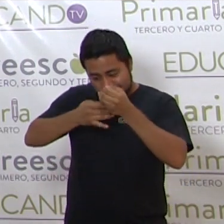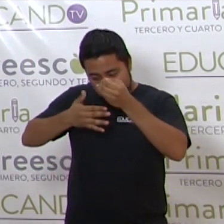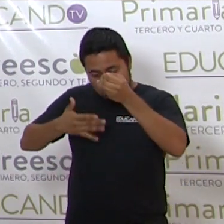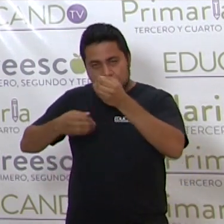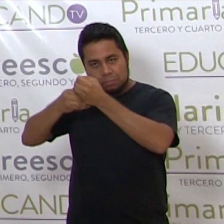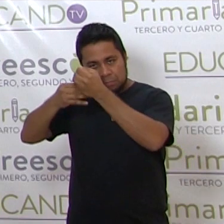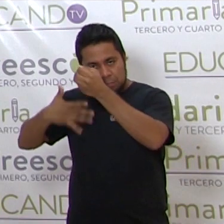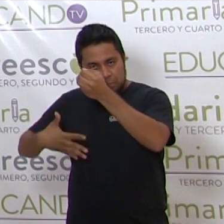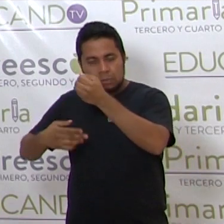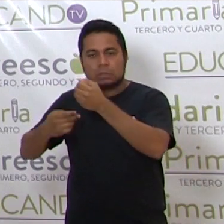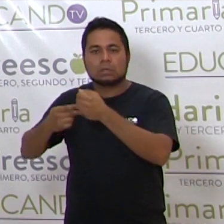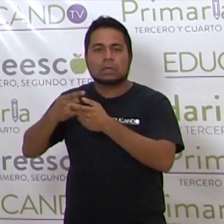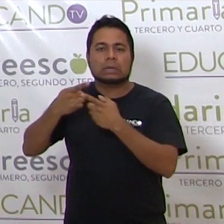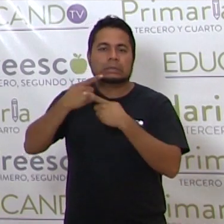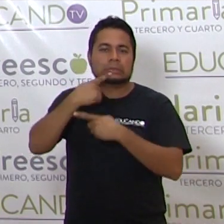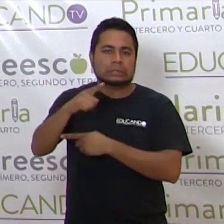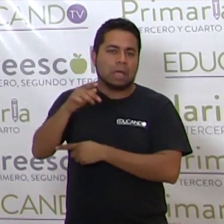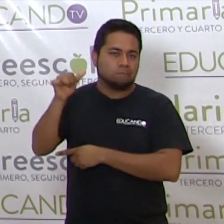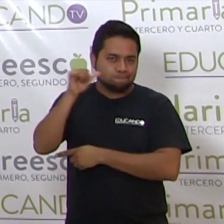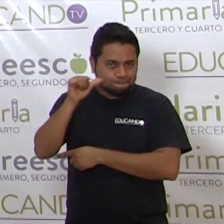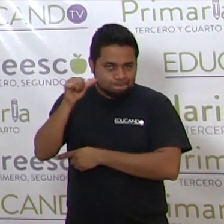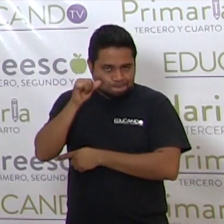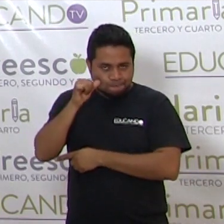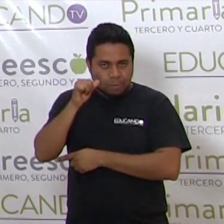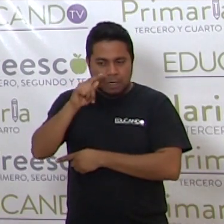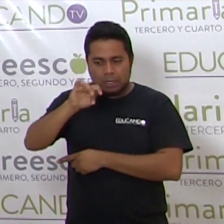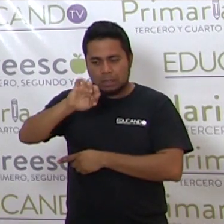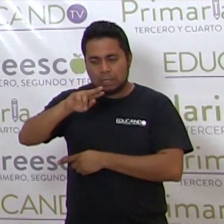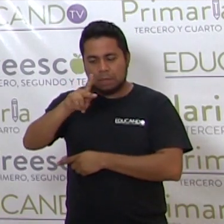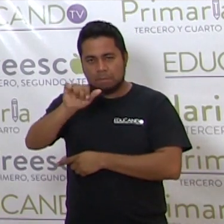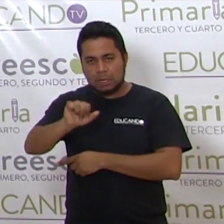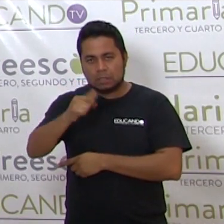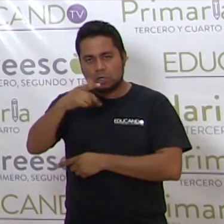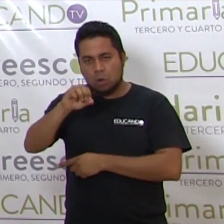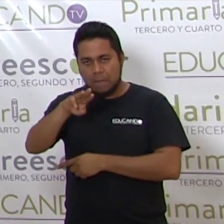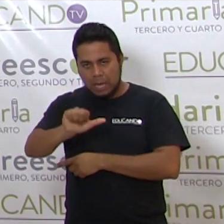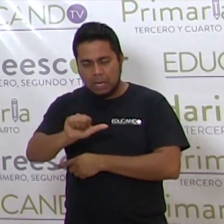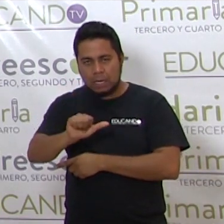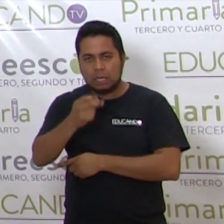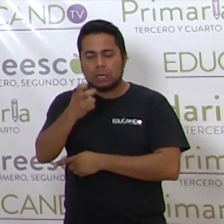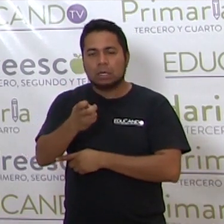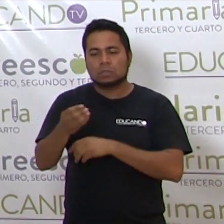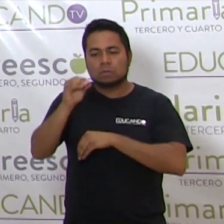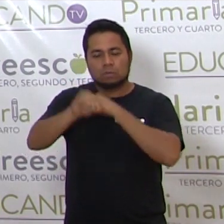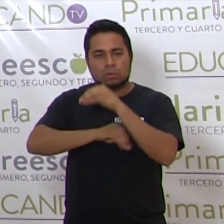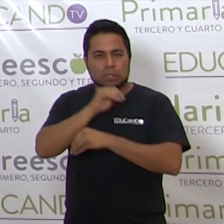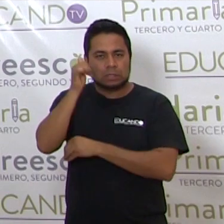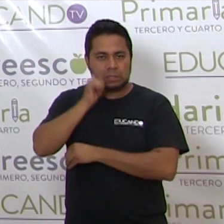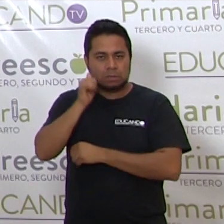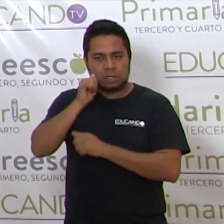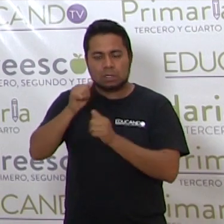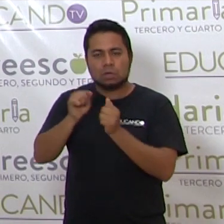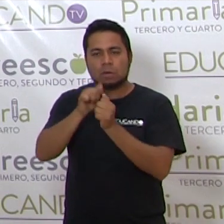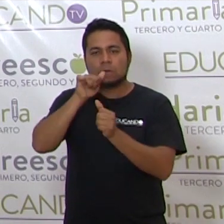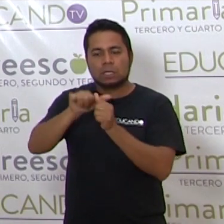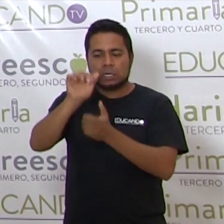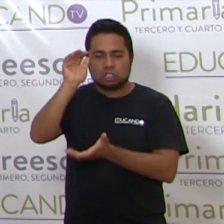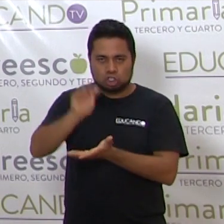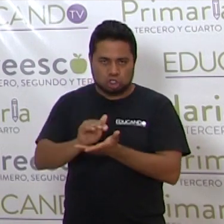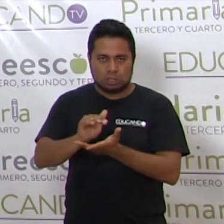donde dice llanta tripas goma eso va siempre en minúsculas